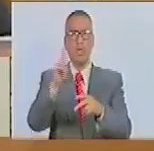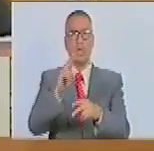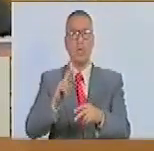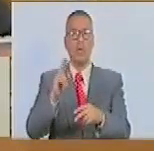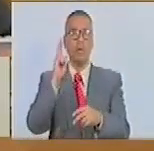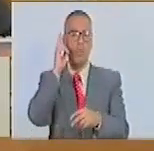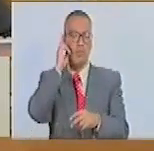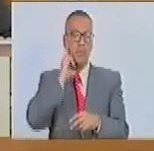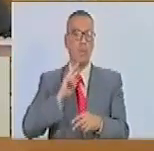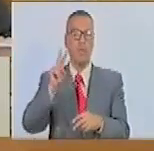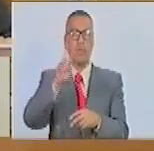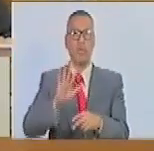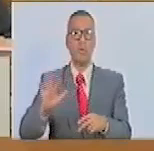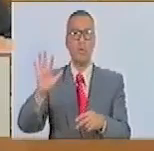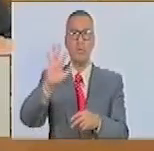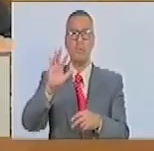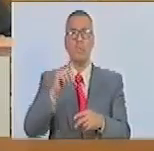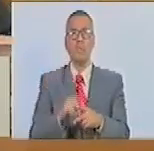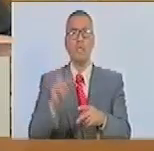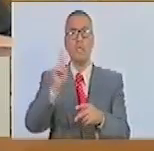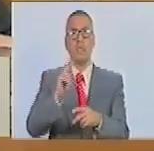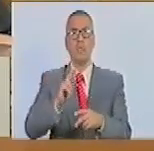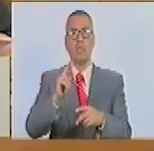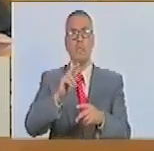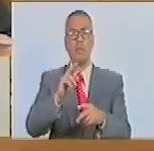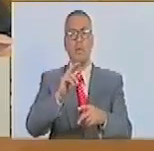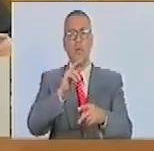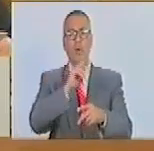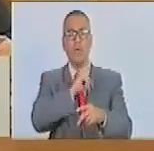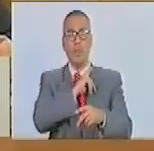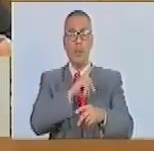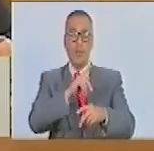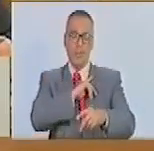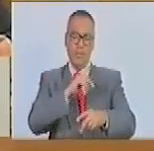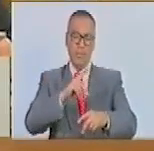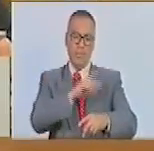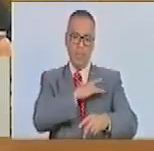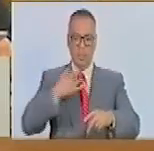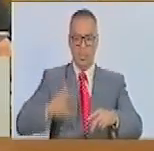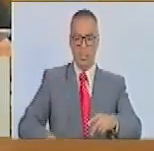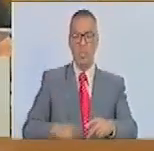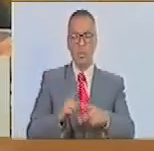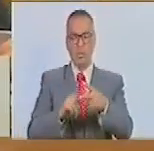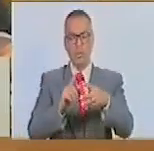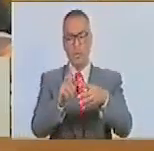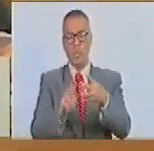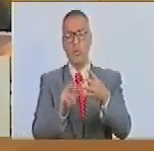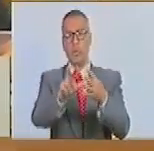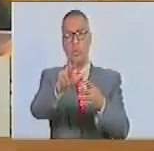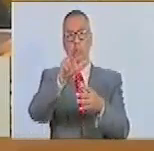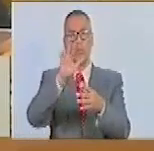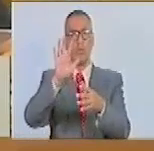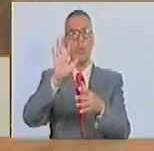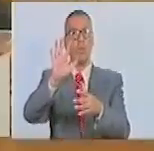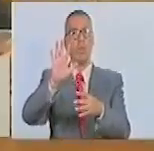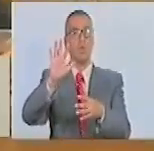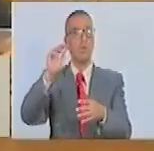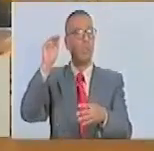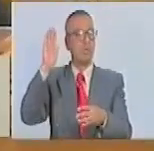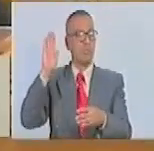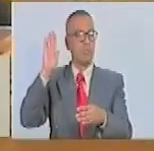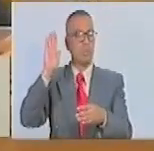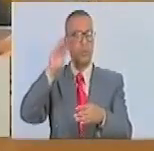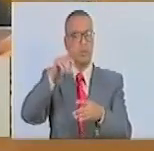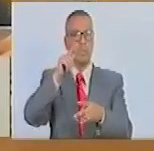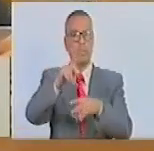República Bolivariana de Venezuela y la República Popular China. Punto número 3, juramentación de los